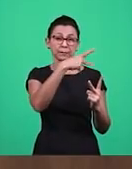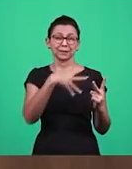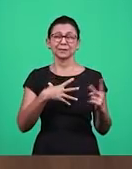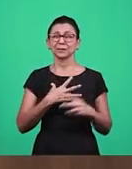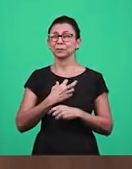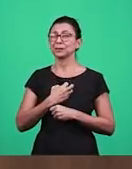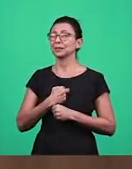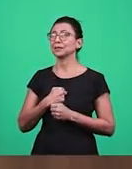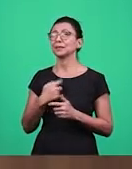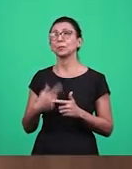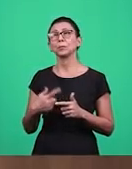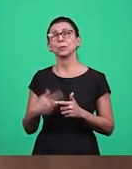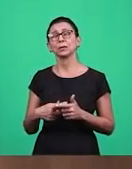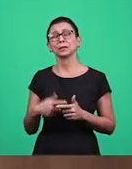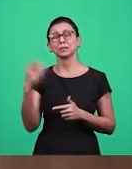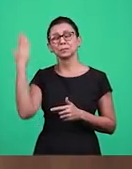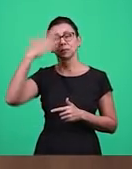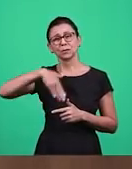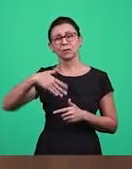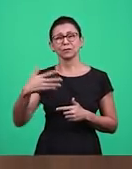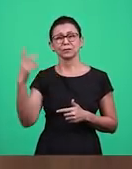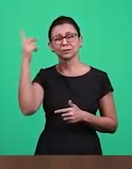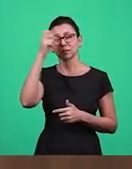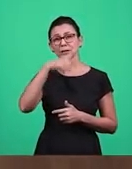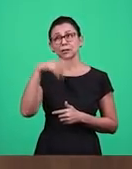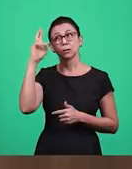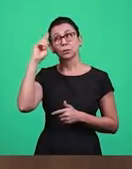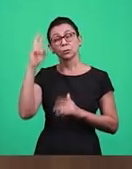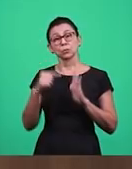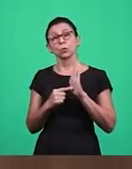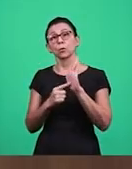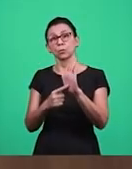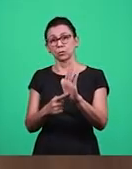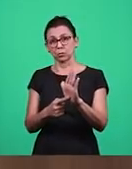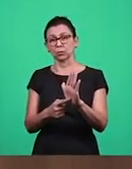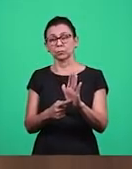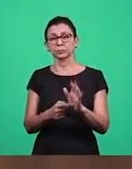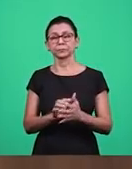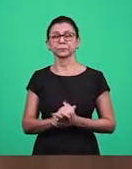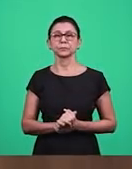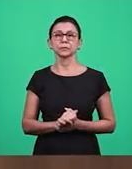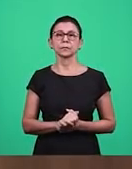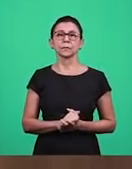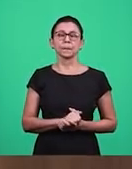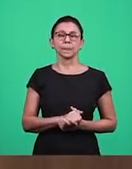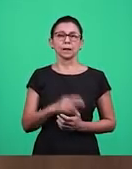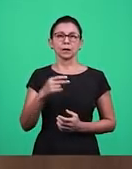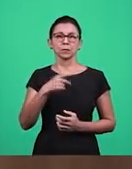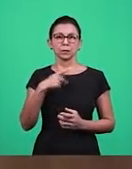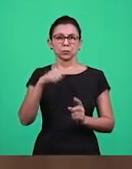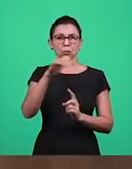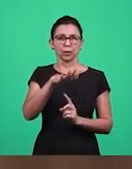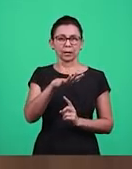y se preguntaba por qué han enfrentado tantas pruebas. El Señor mostró que en la oración final, en la bendición apostólica, ella sentiría